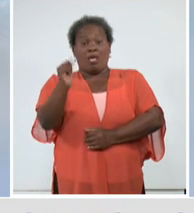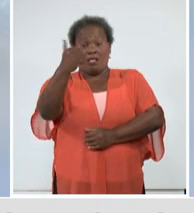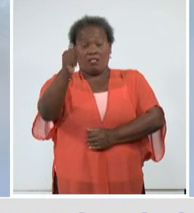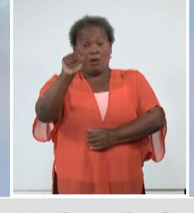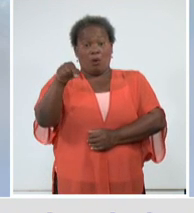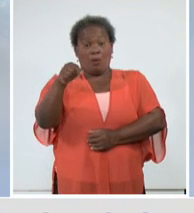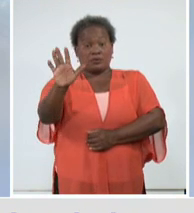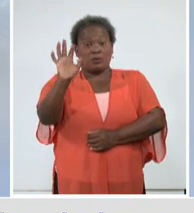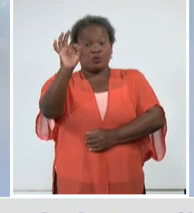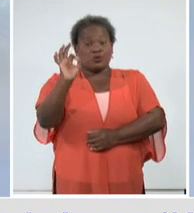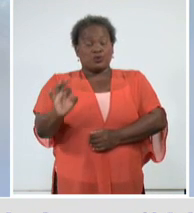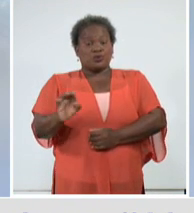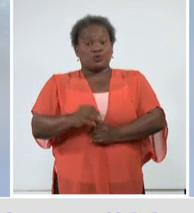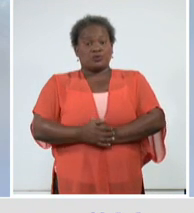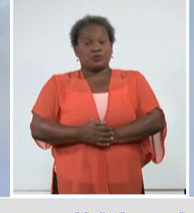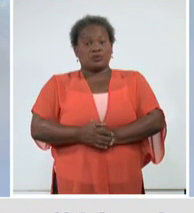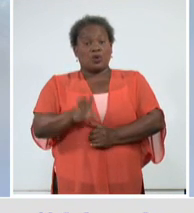10,5%,